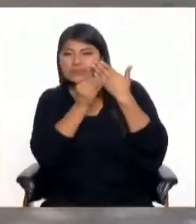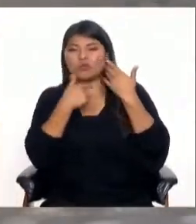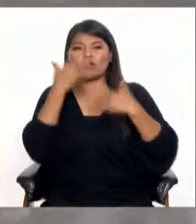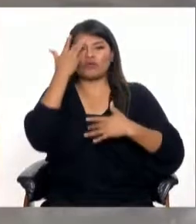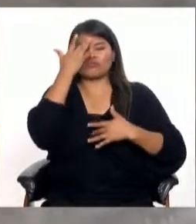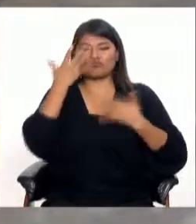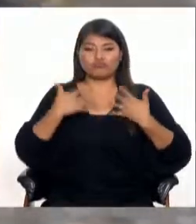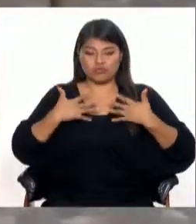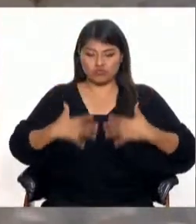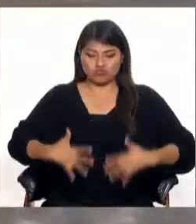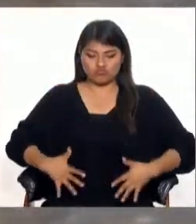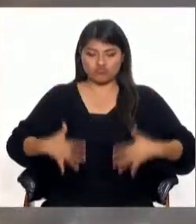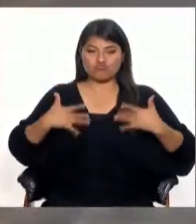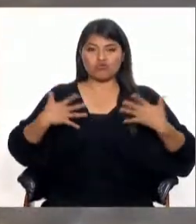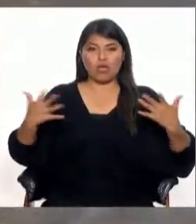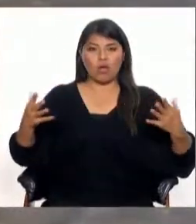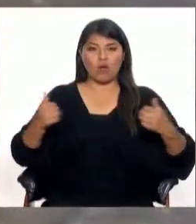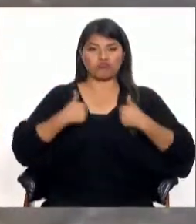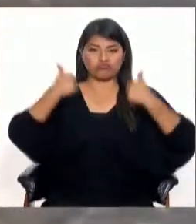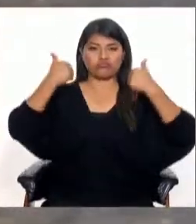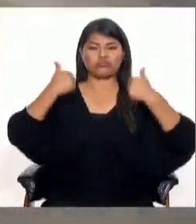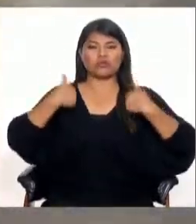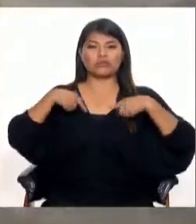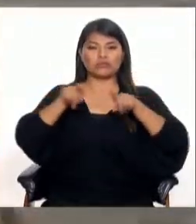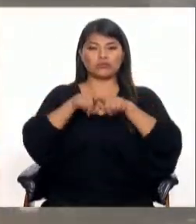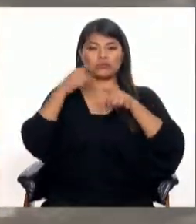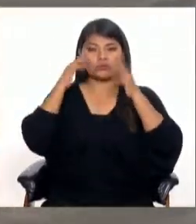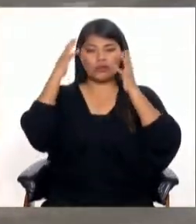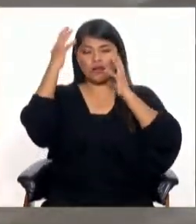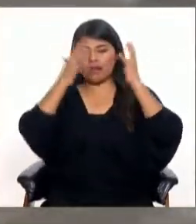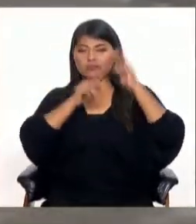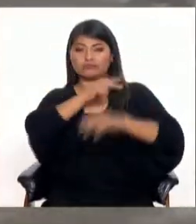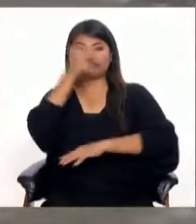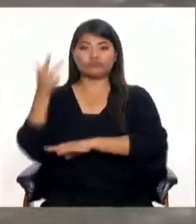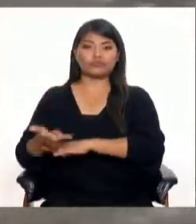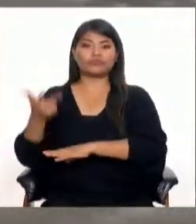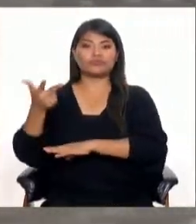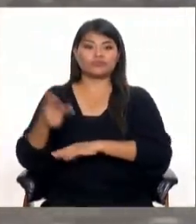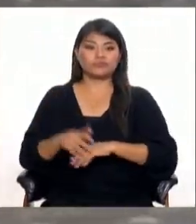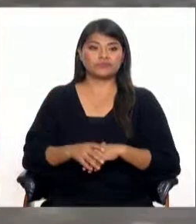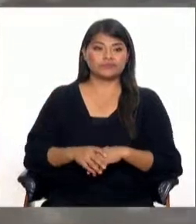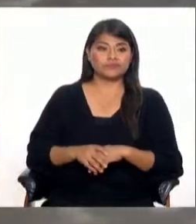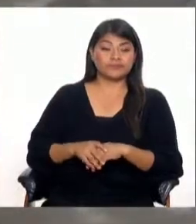imagen porque este hombre fue embestido y terminó perdiendo la conciencia. Miren ustedes también el poder